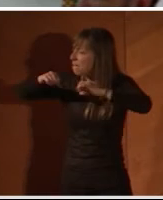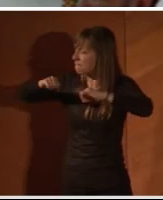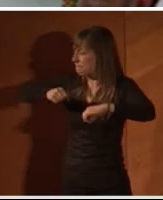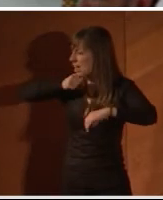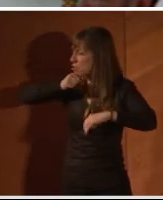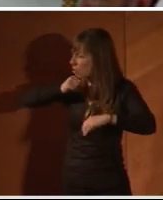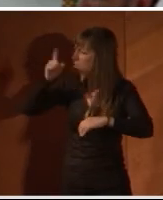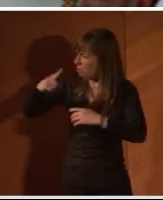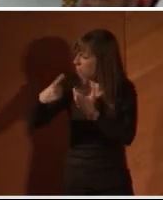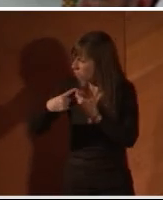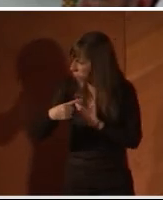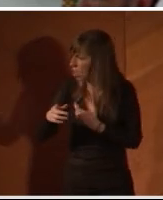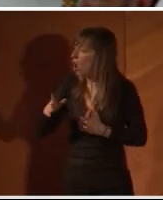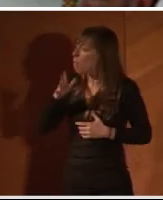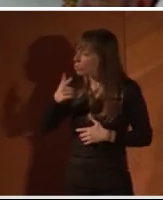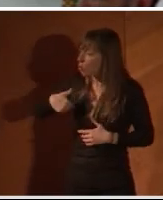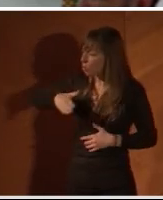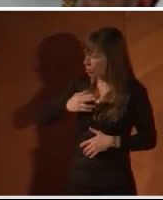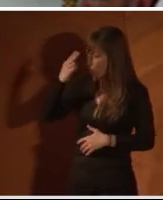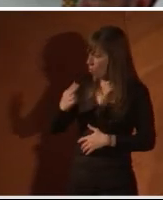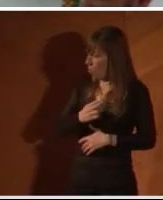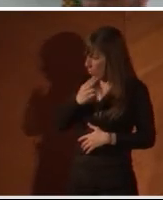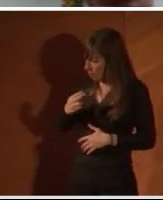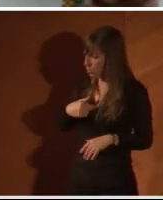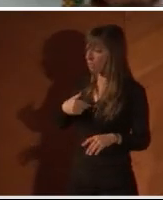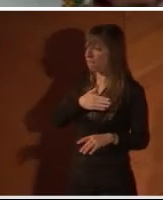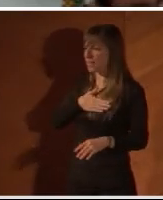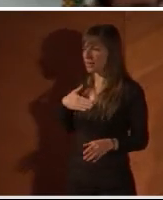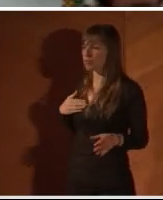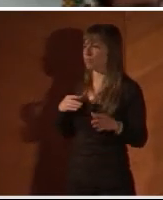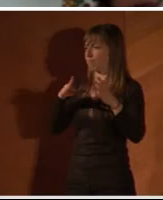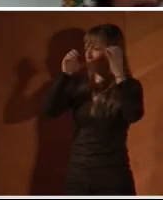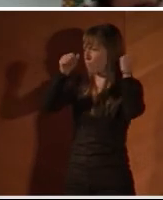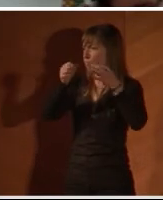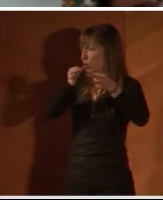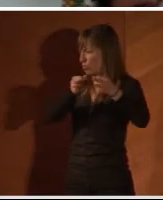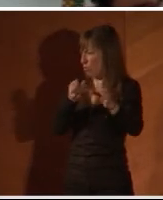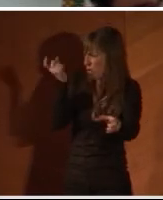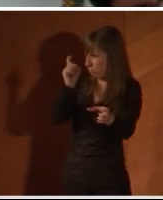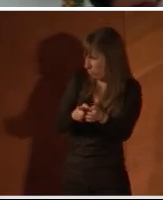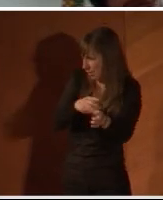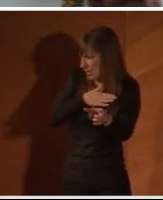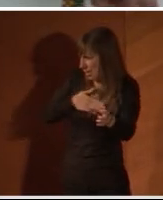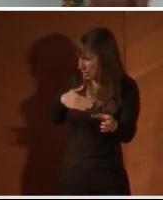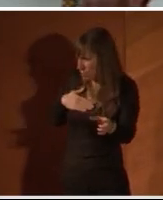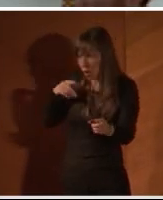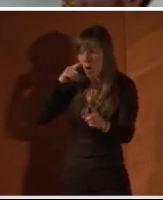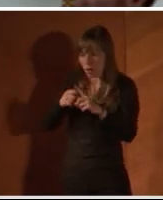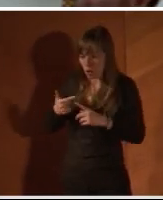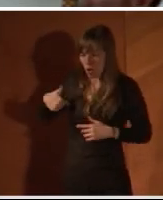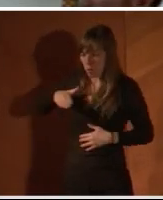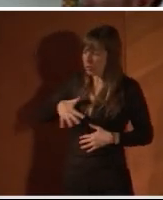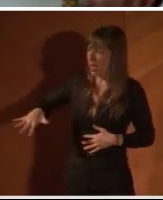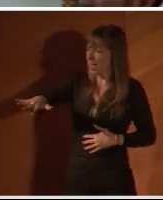este compromiso y para innovar en nuevas fórmulas de participación ciudadana que nos adherimos con mucho gusto a este protocolo, para complementar esos espacios